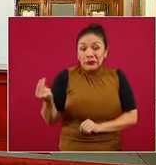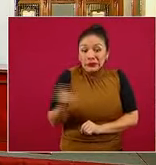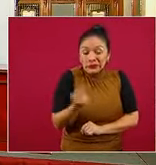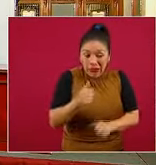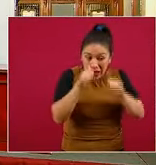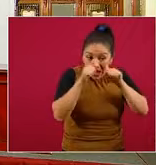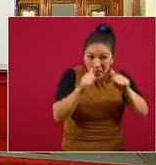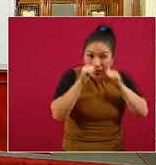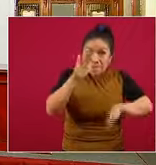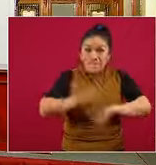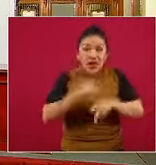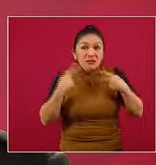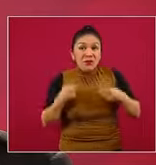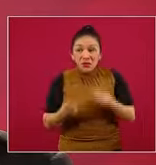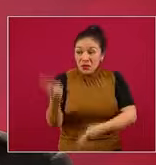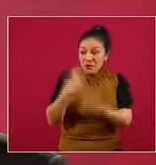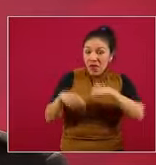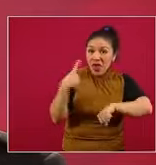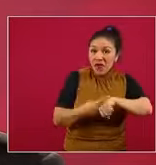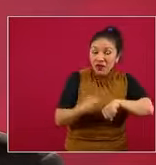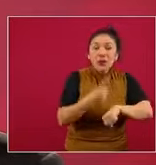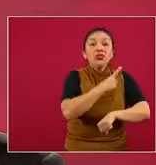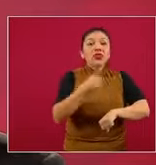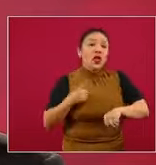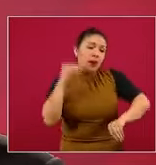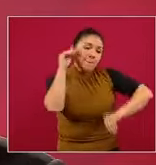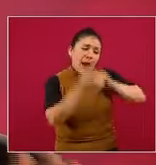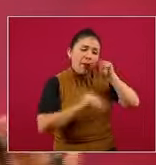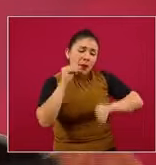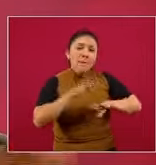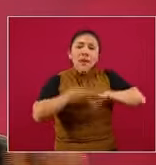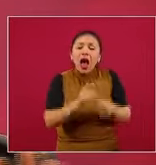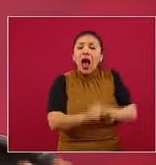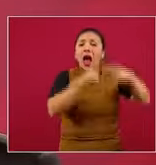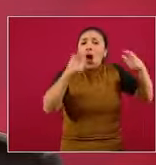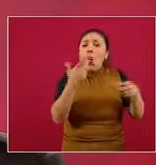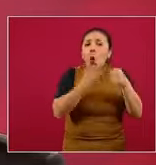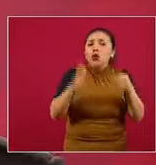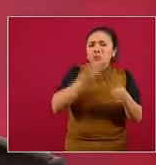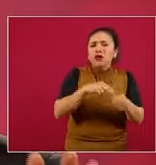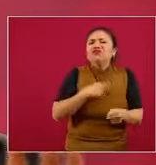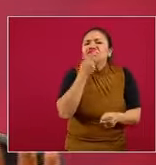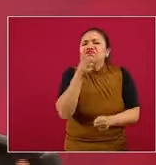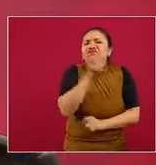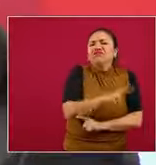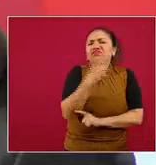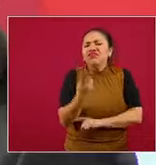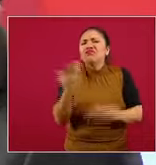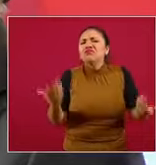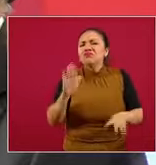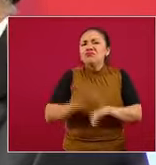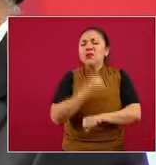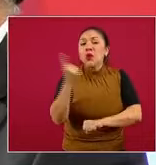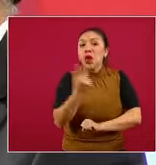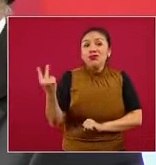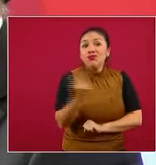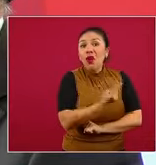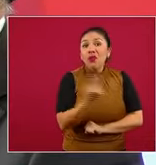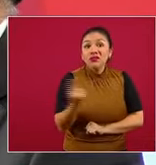necesita atender a más personas, se expanda la capacidad. ¿Por qué menciono los dos elementos? Porque los dos